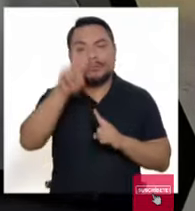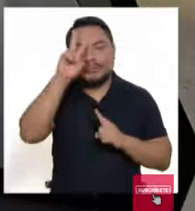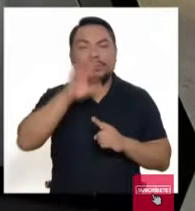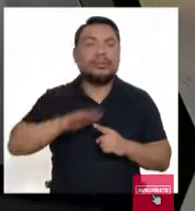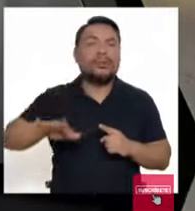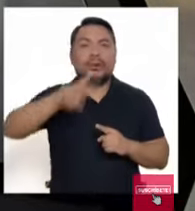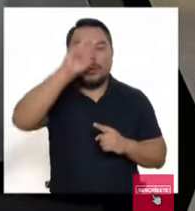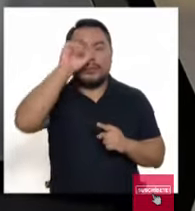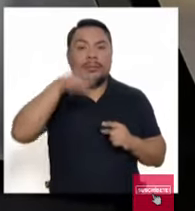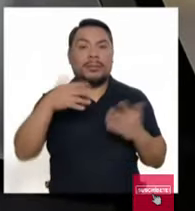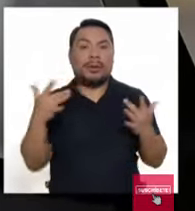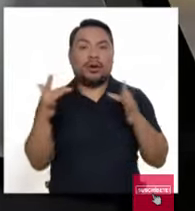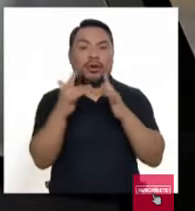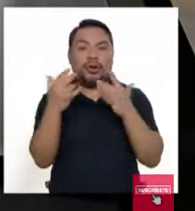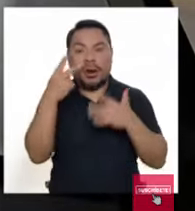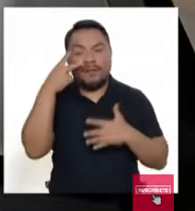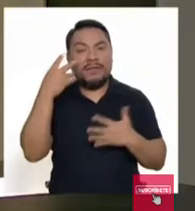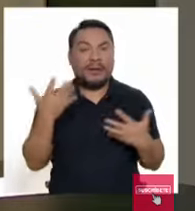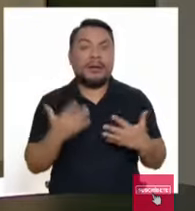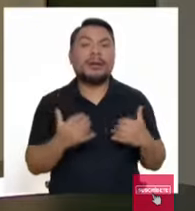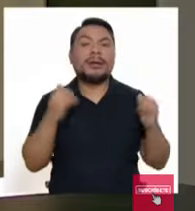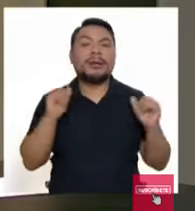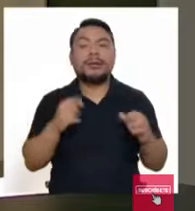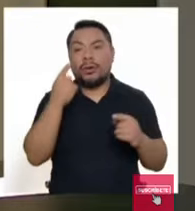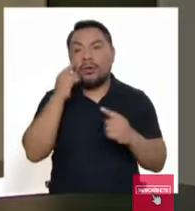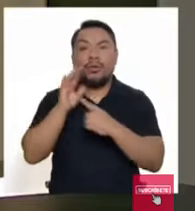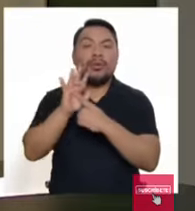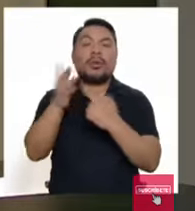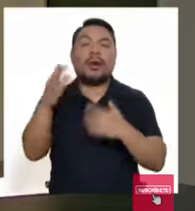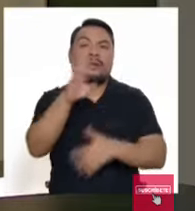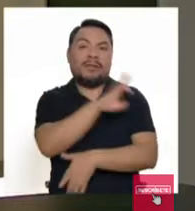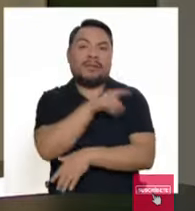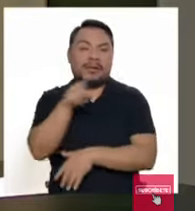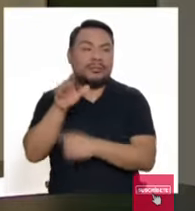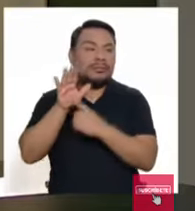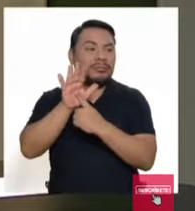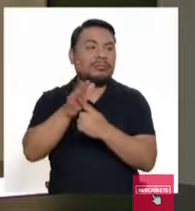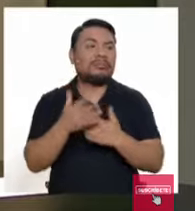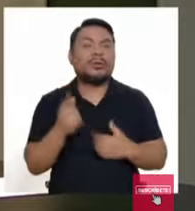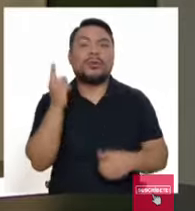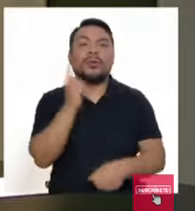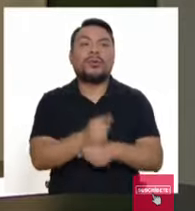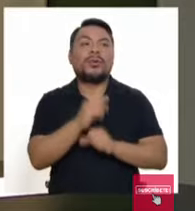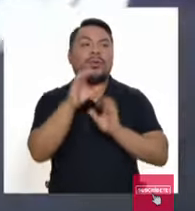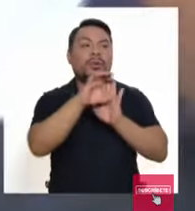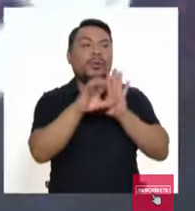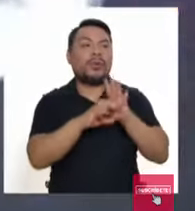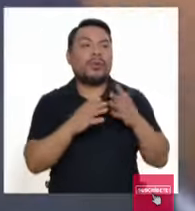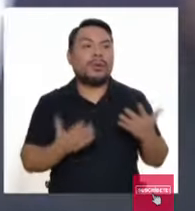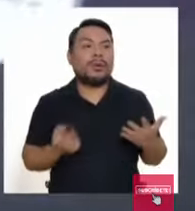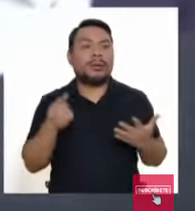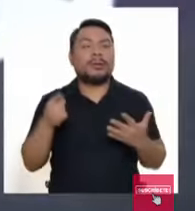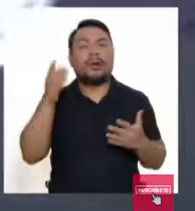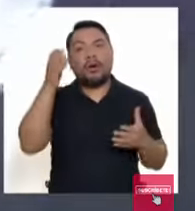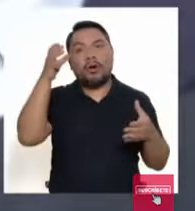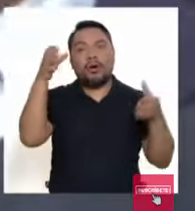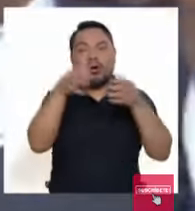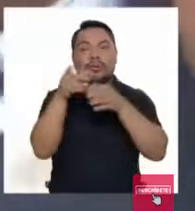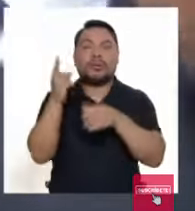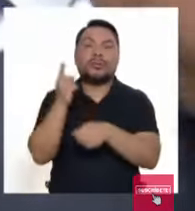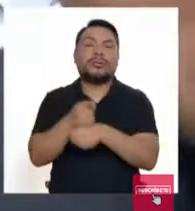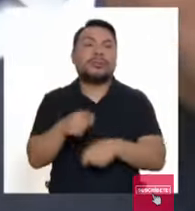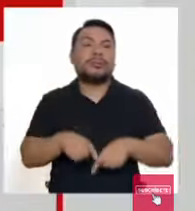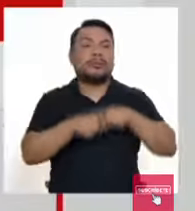para todo el país estamos en vivo por eso les vamos a dar a conocer que la fiscalía presentó una denuncia constitucional ante el congreso contra la